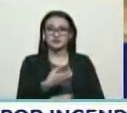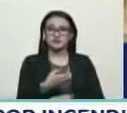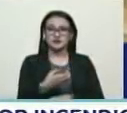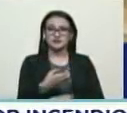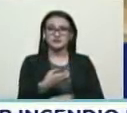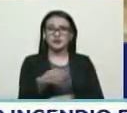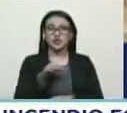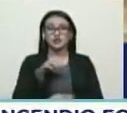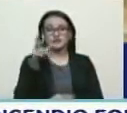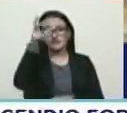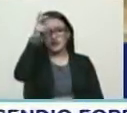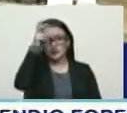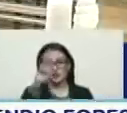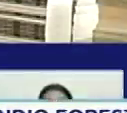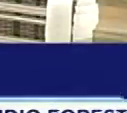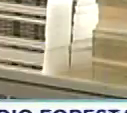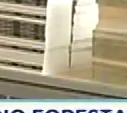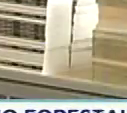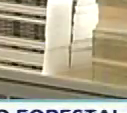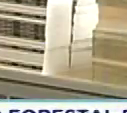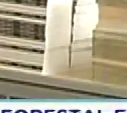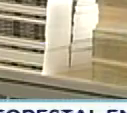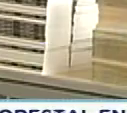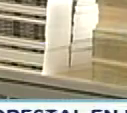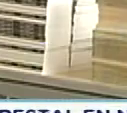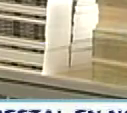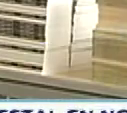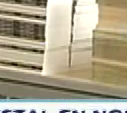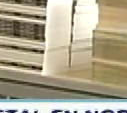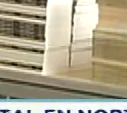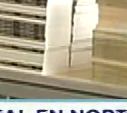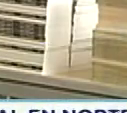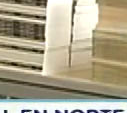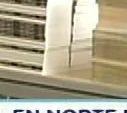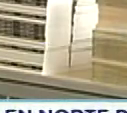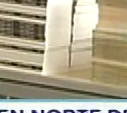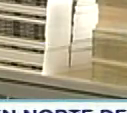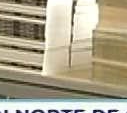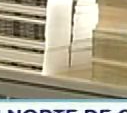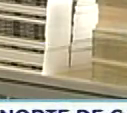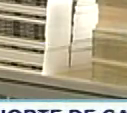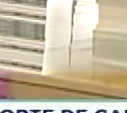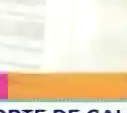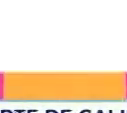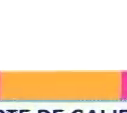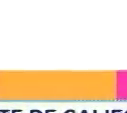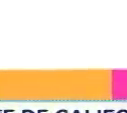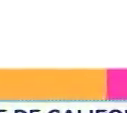el estado Falcón. Es la información que podemos ofrecer hasta ahora. Devolvemos el pase a los estudios. Adelante.